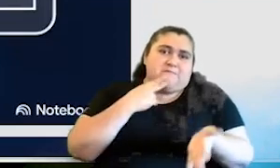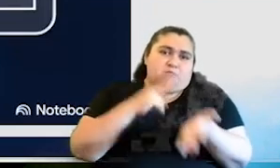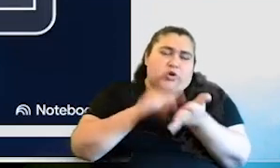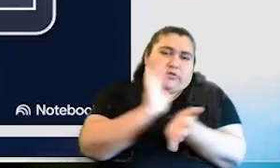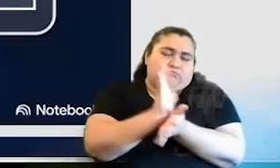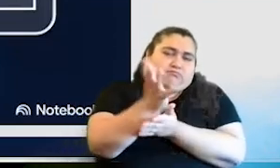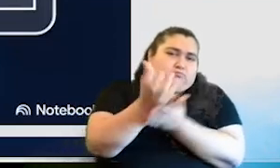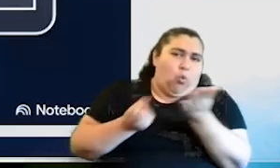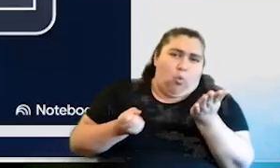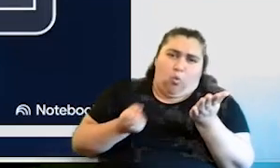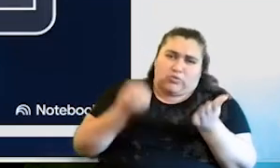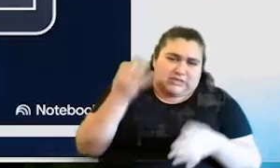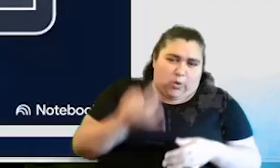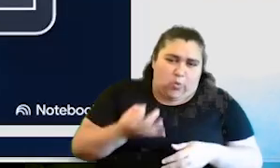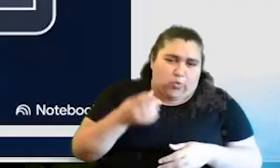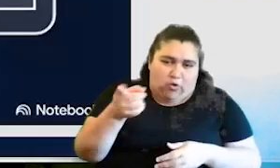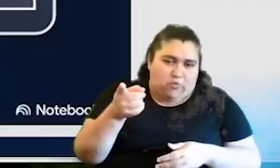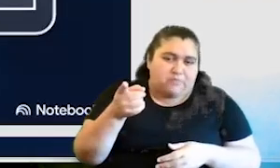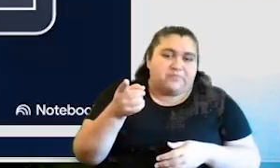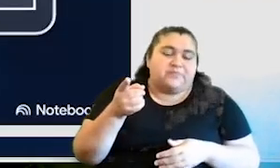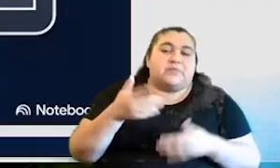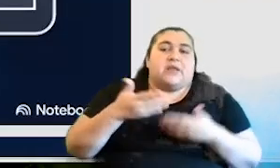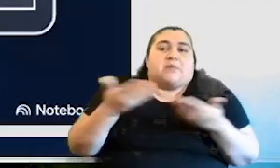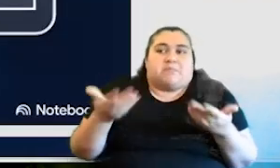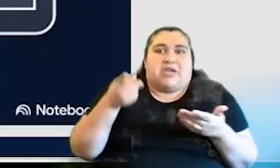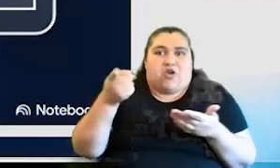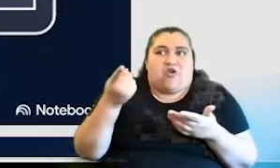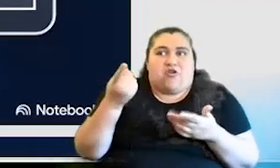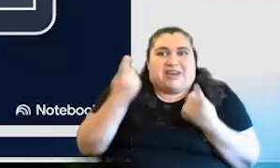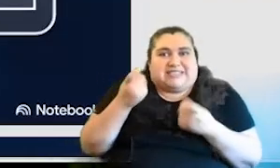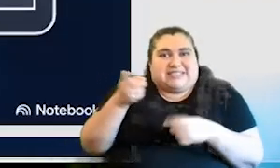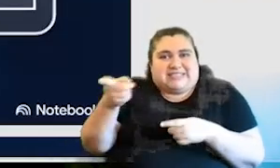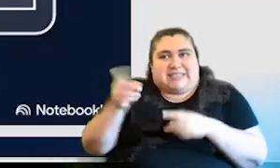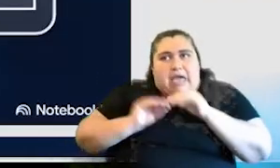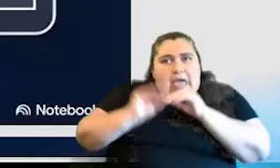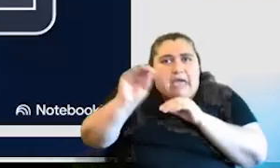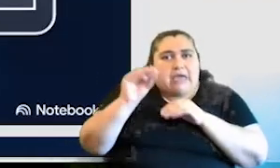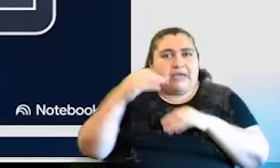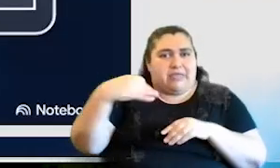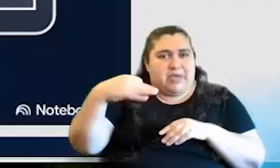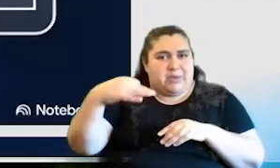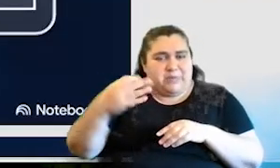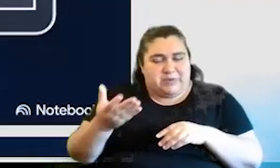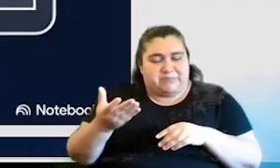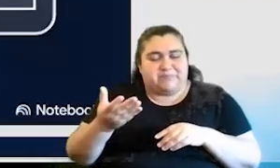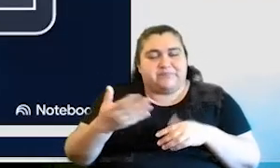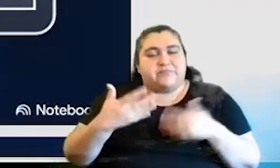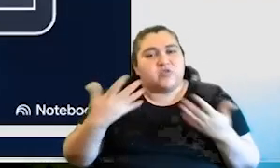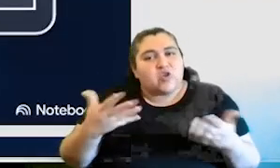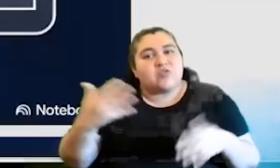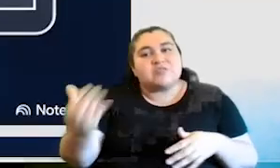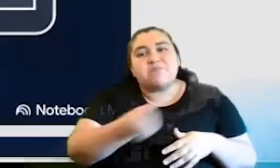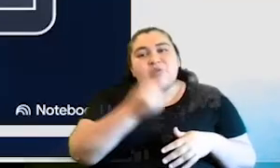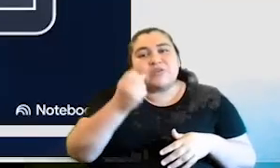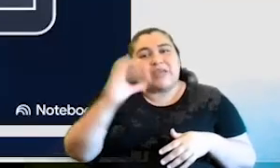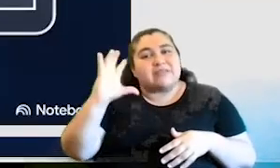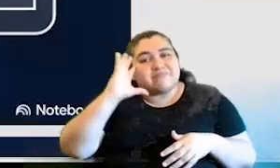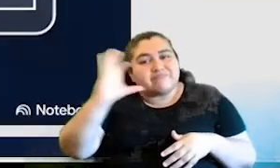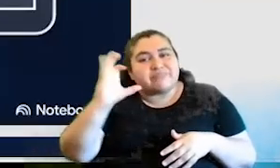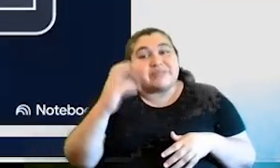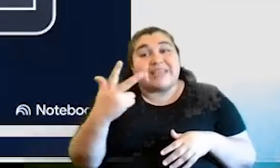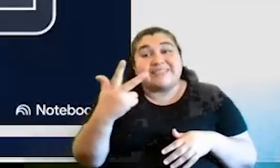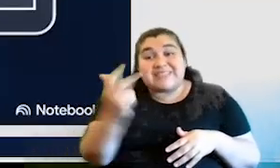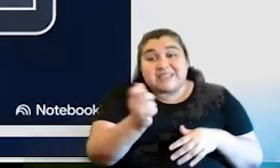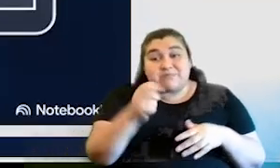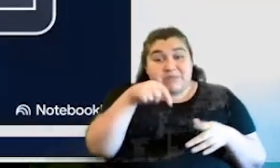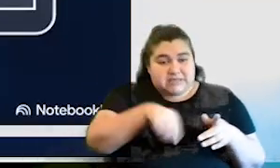retención y que debería haber recibido en su momento. Entonces, tengan presente que los primeros 3 meses del